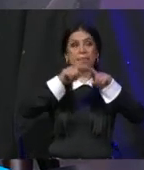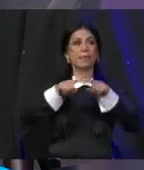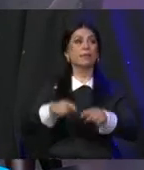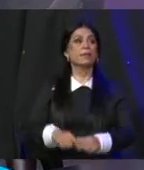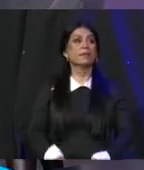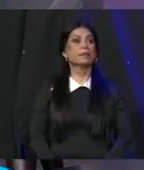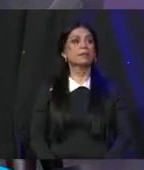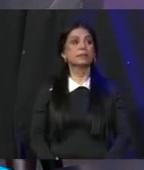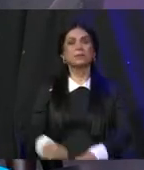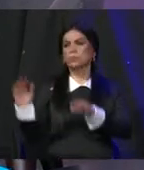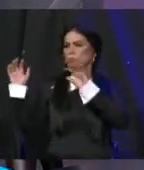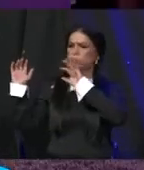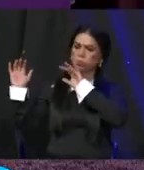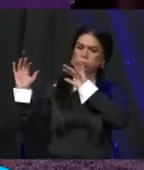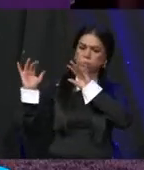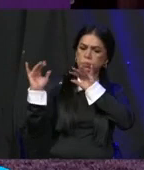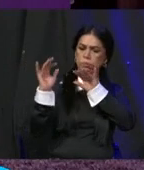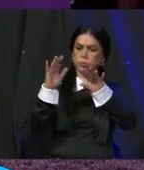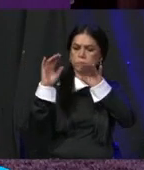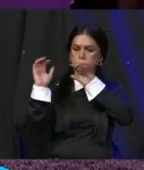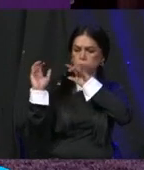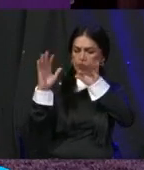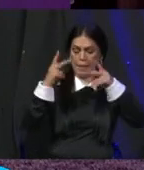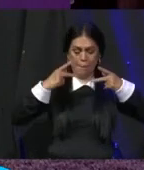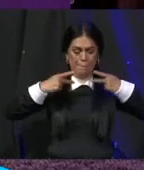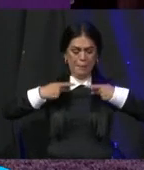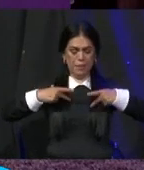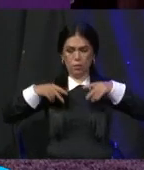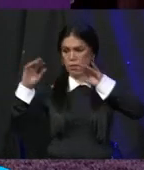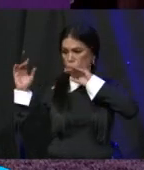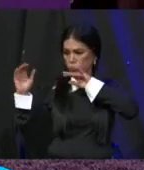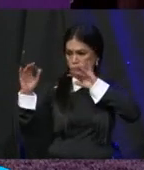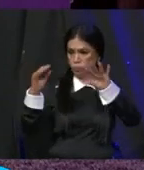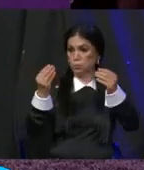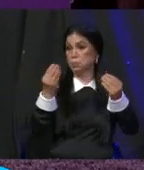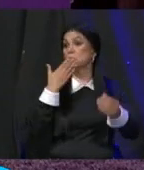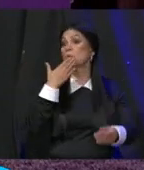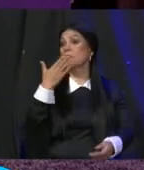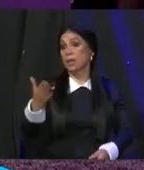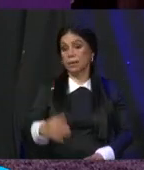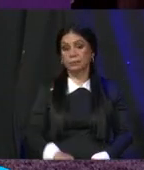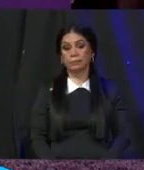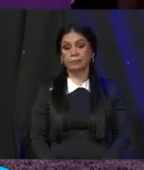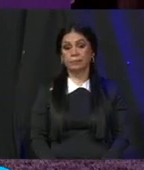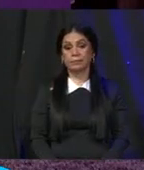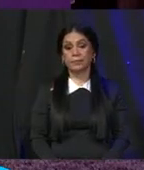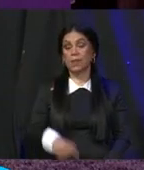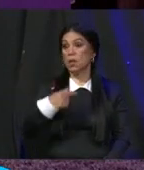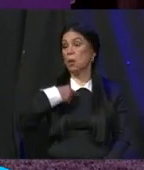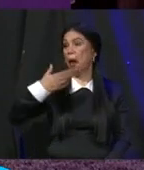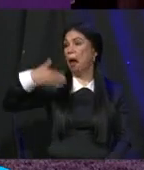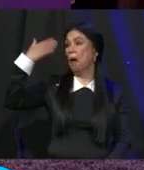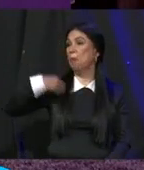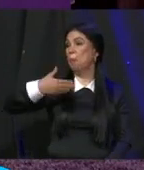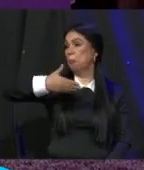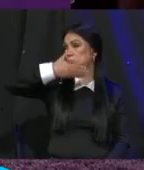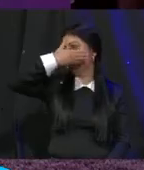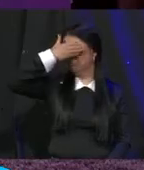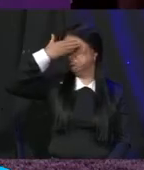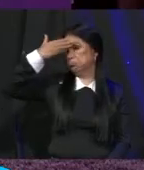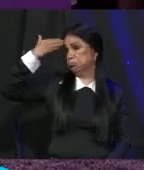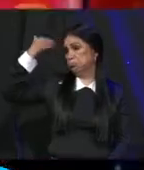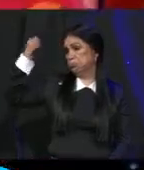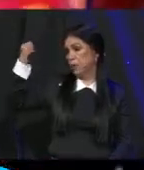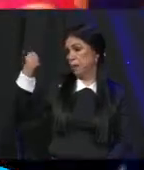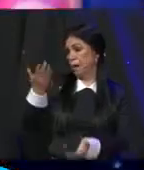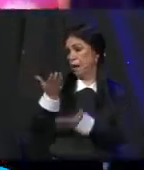has llenado, has estado en varias ocasiones. Sí. ¿Te imaginaste tanto no, así? No, no, te lo juro que no. ¿Y en qué